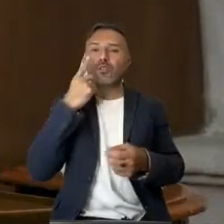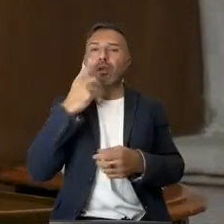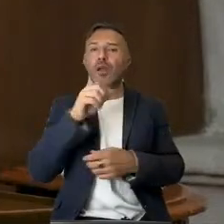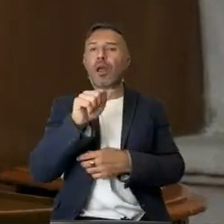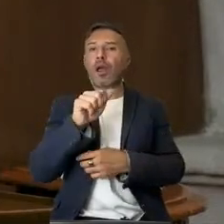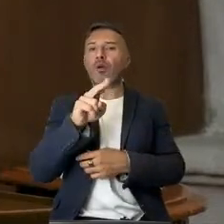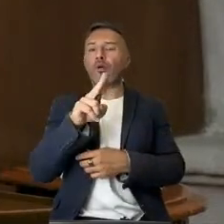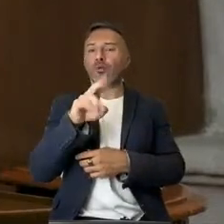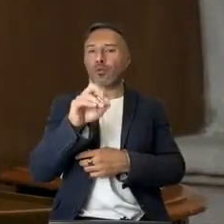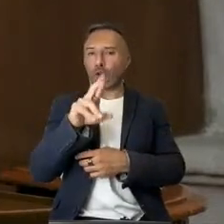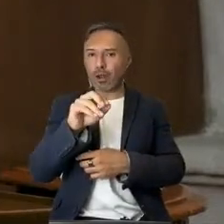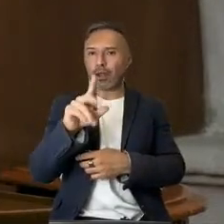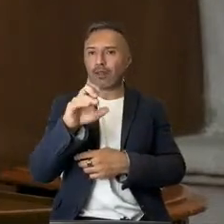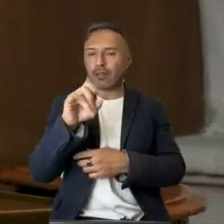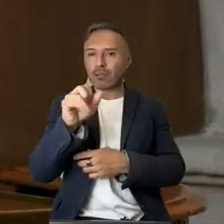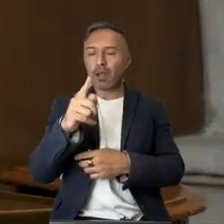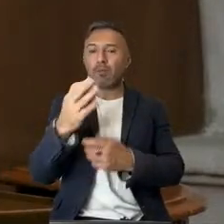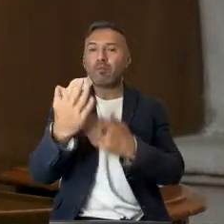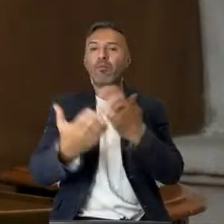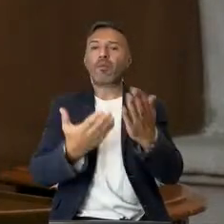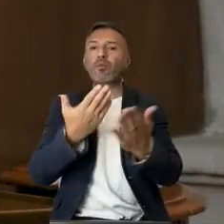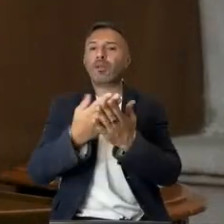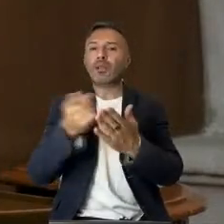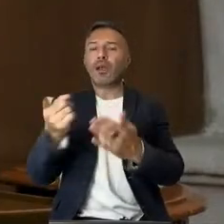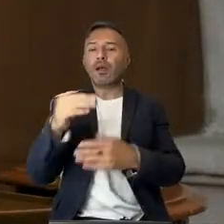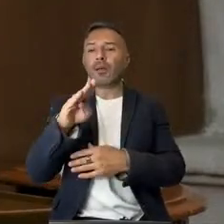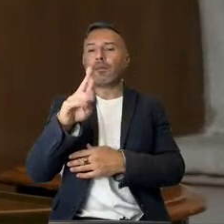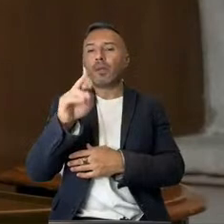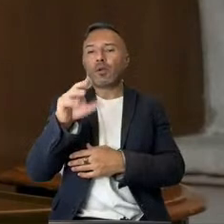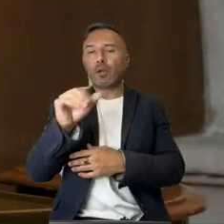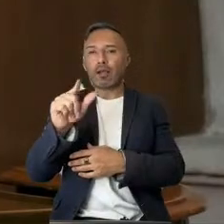Ledesma, propuesta diputado Braulio Antonio